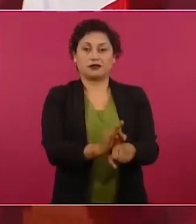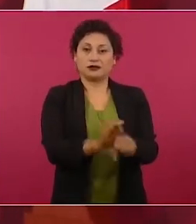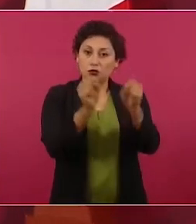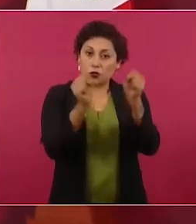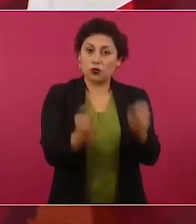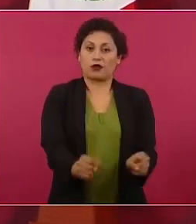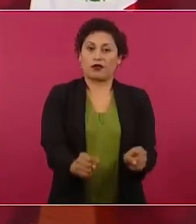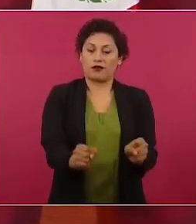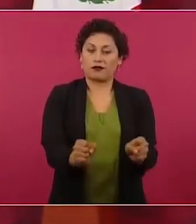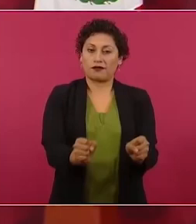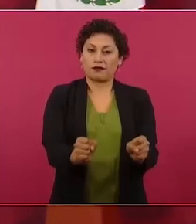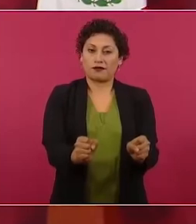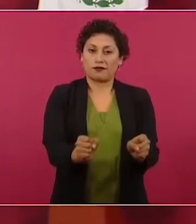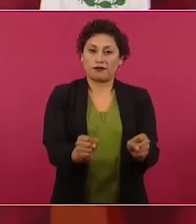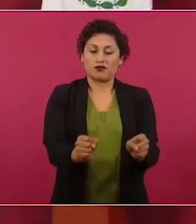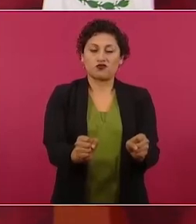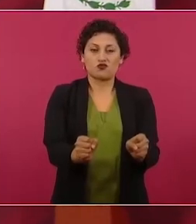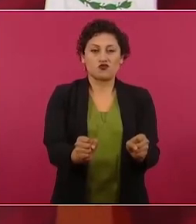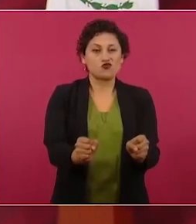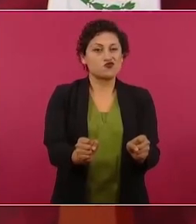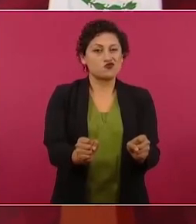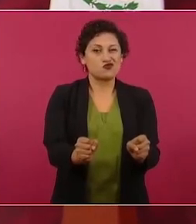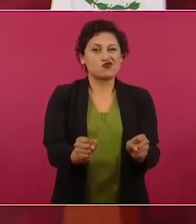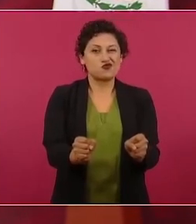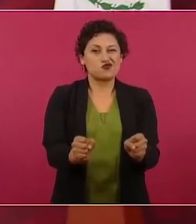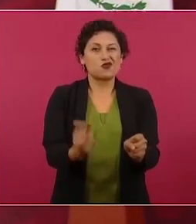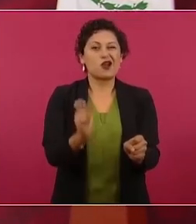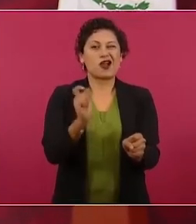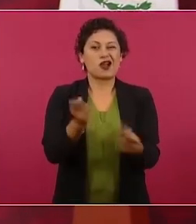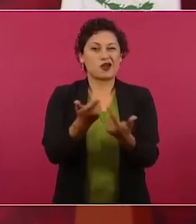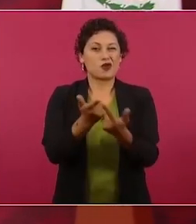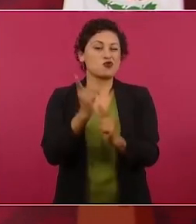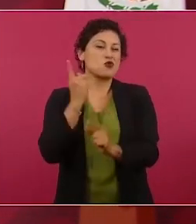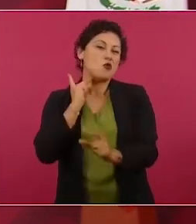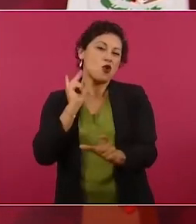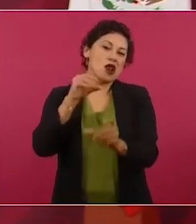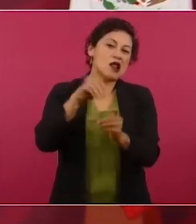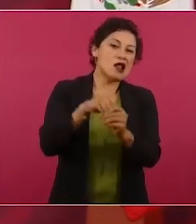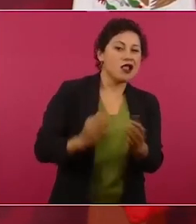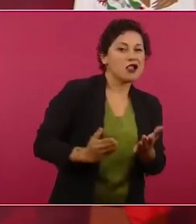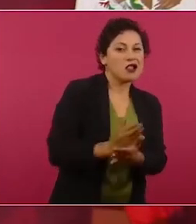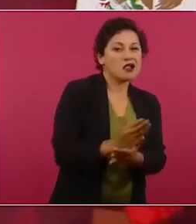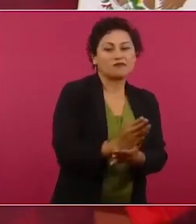no debemos de meter la cuestión partidista.